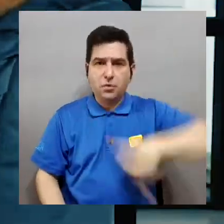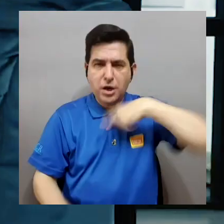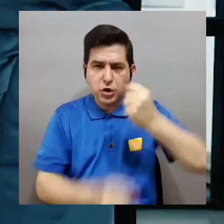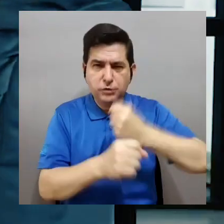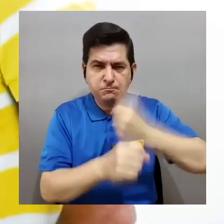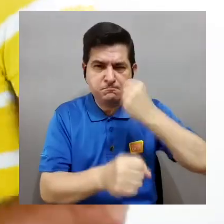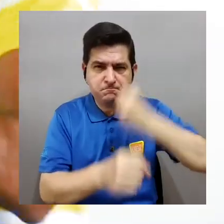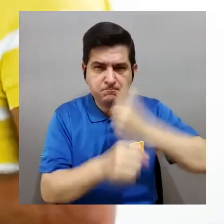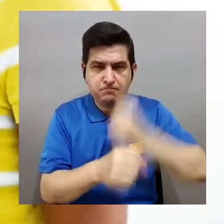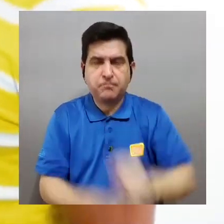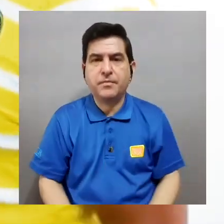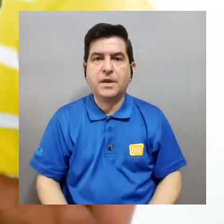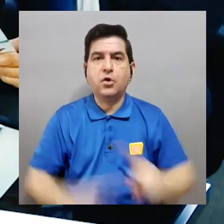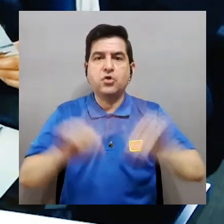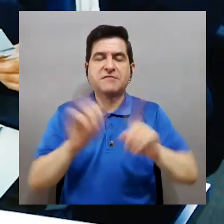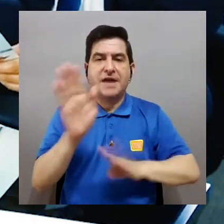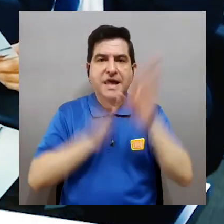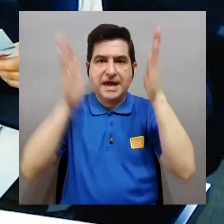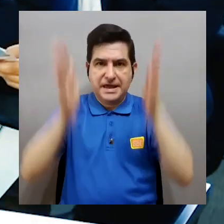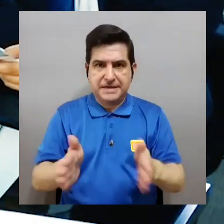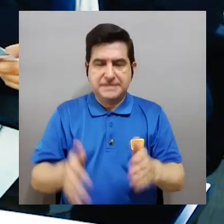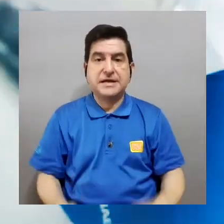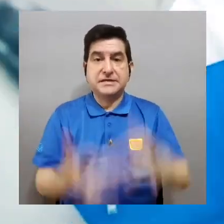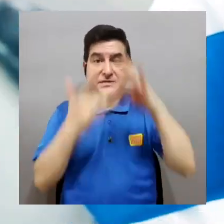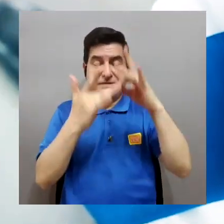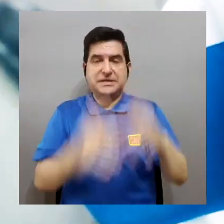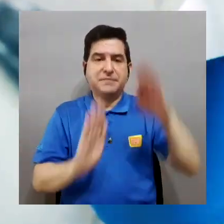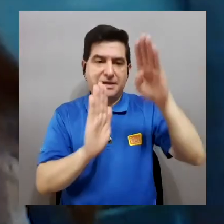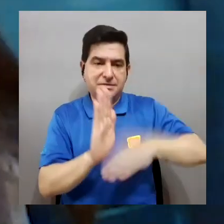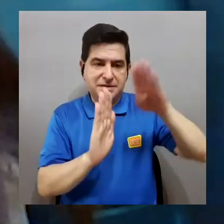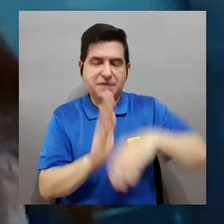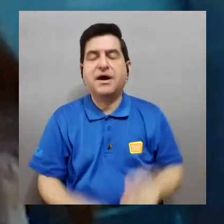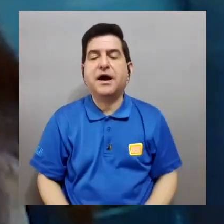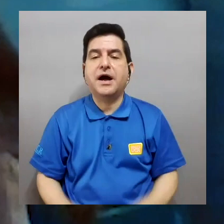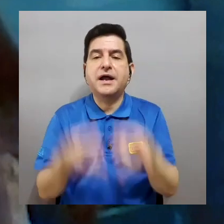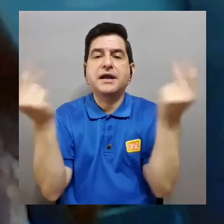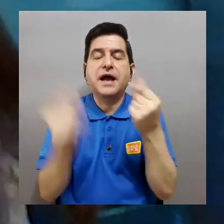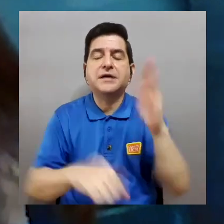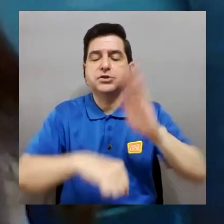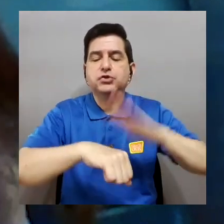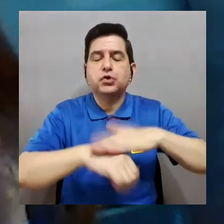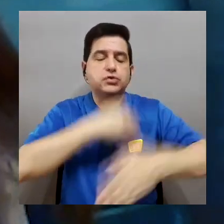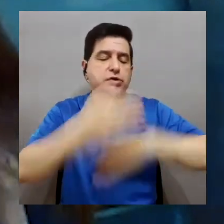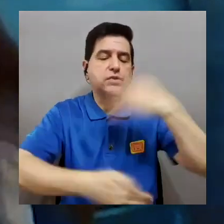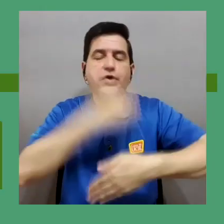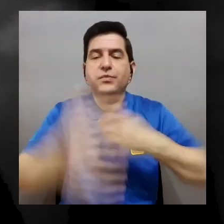venido trabajando muchísimo con los desarrolladores, especialmente en bajarles todos sus costos asociados a permisos y trámites y en